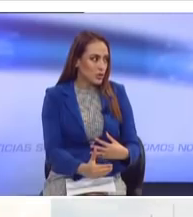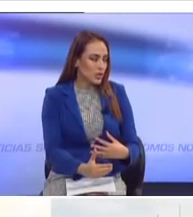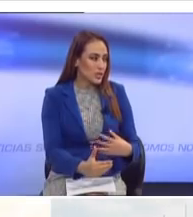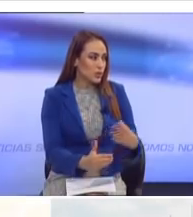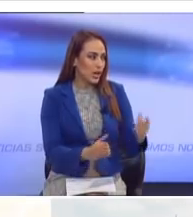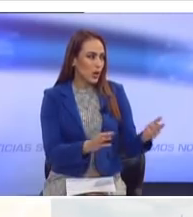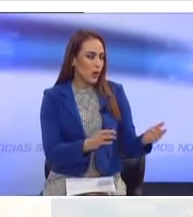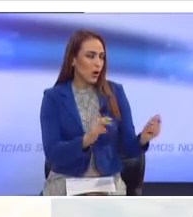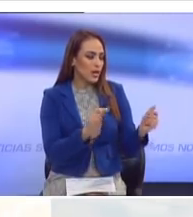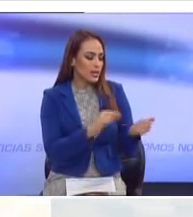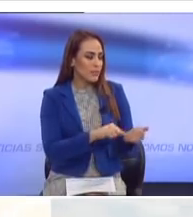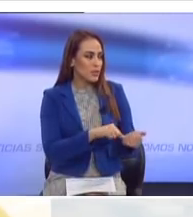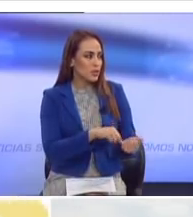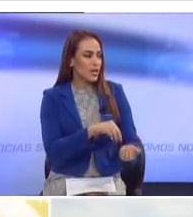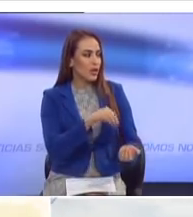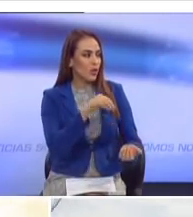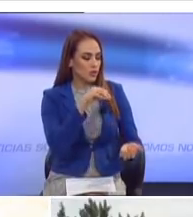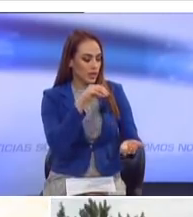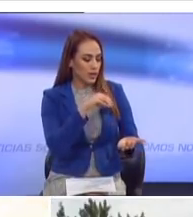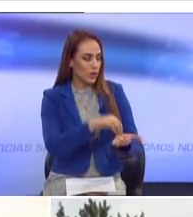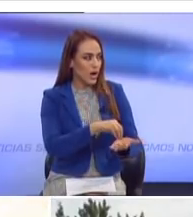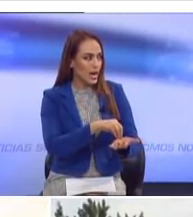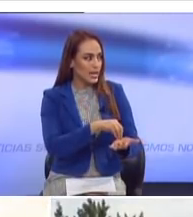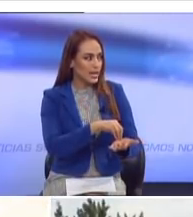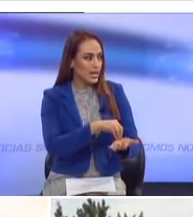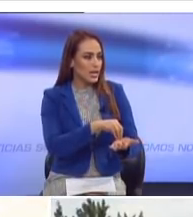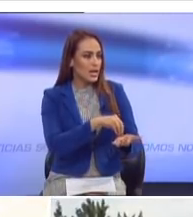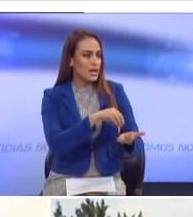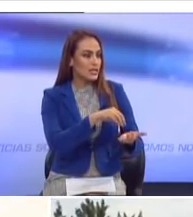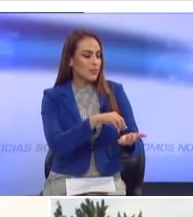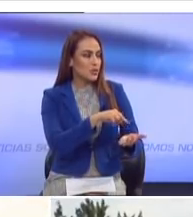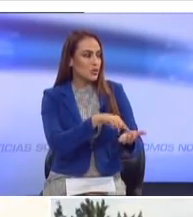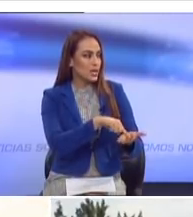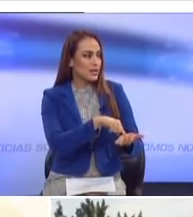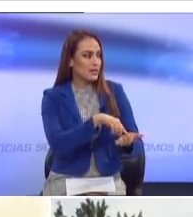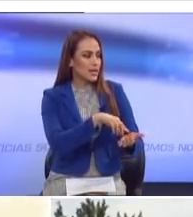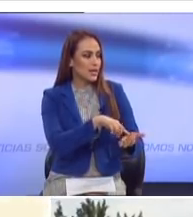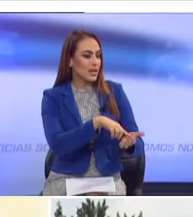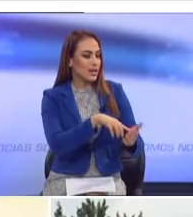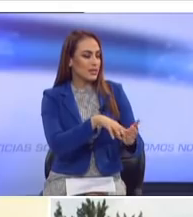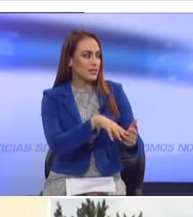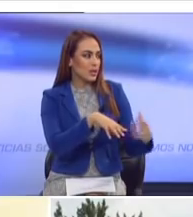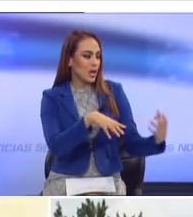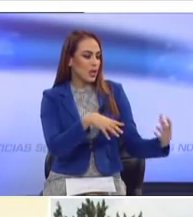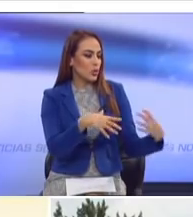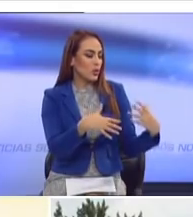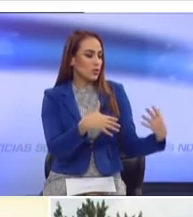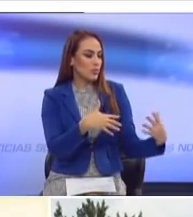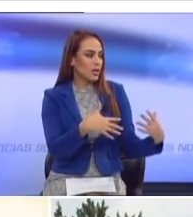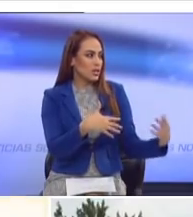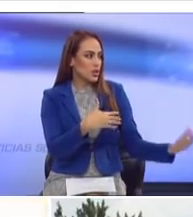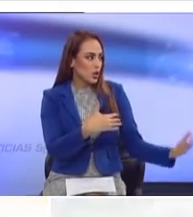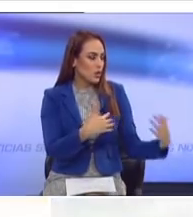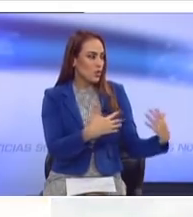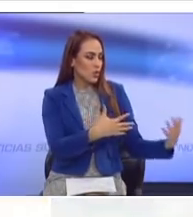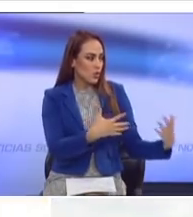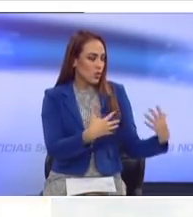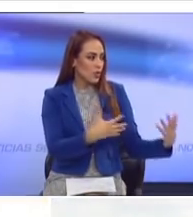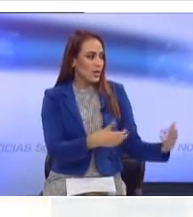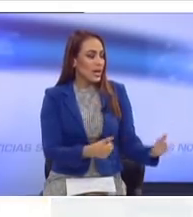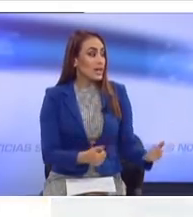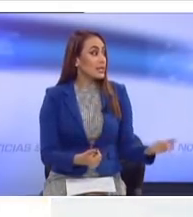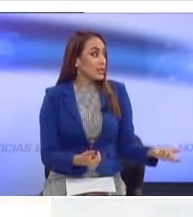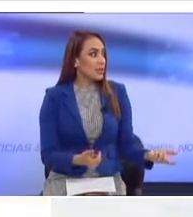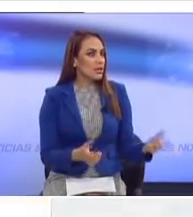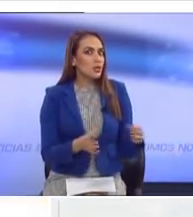a otras personas porque a lo mejor esta persona contagió a alguien, esa persona tuvo algún tipo de relación con